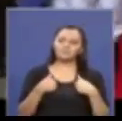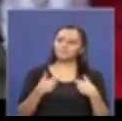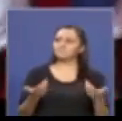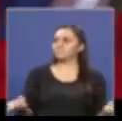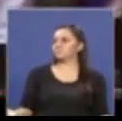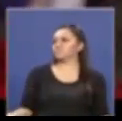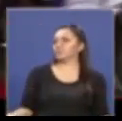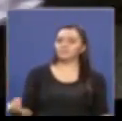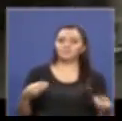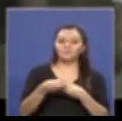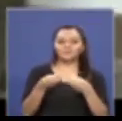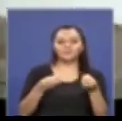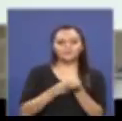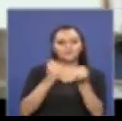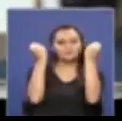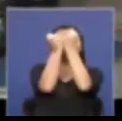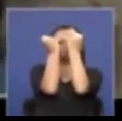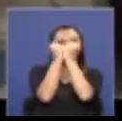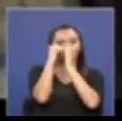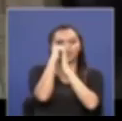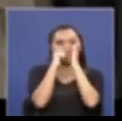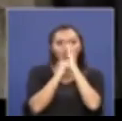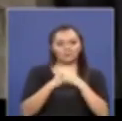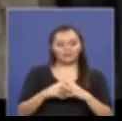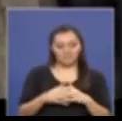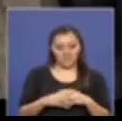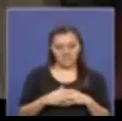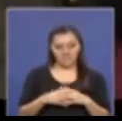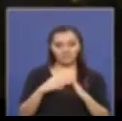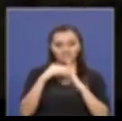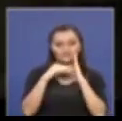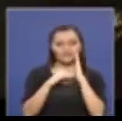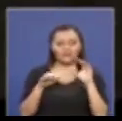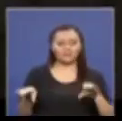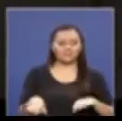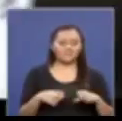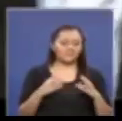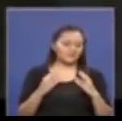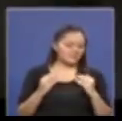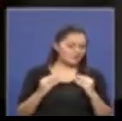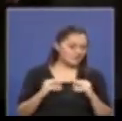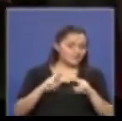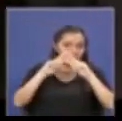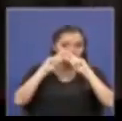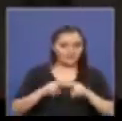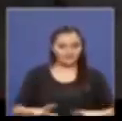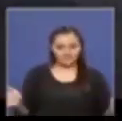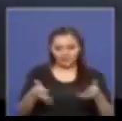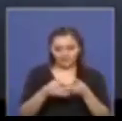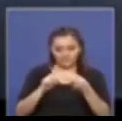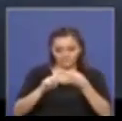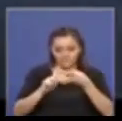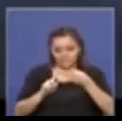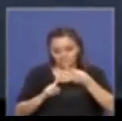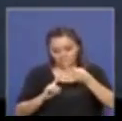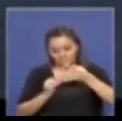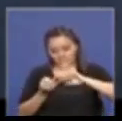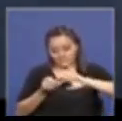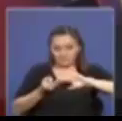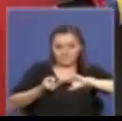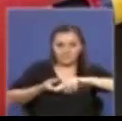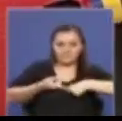normal en el despacho. Y de ahí pues me habían puesto una retafila de actividades. Revisión del enlace ciudadano número